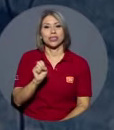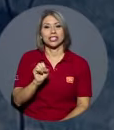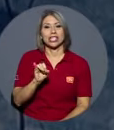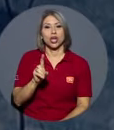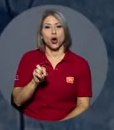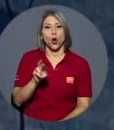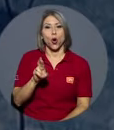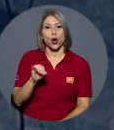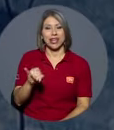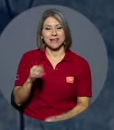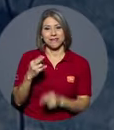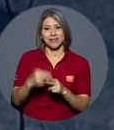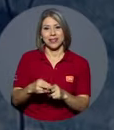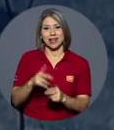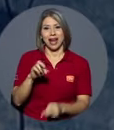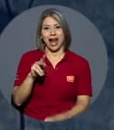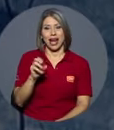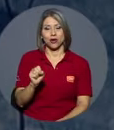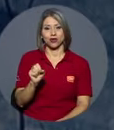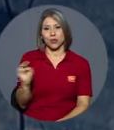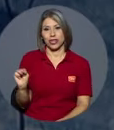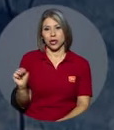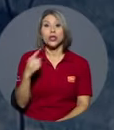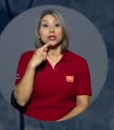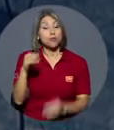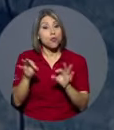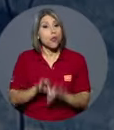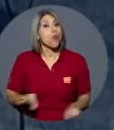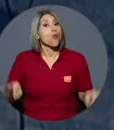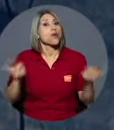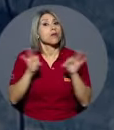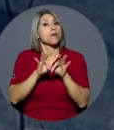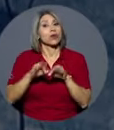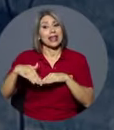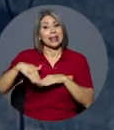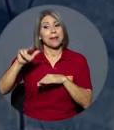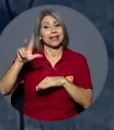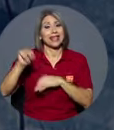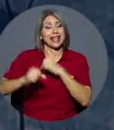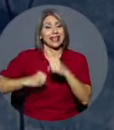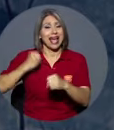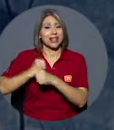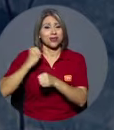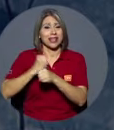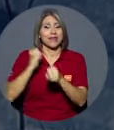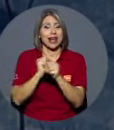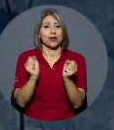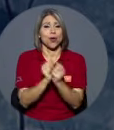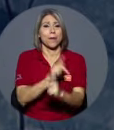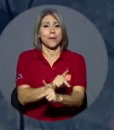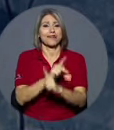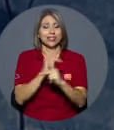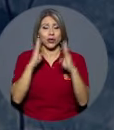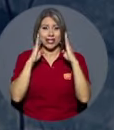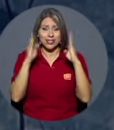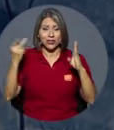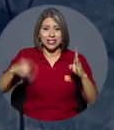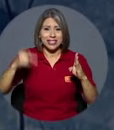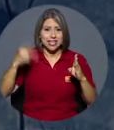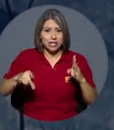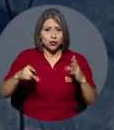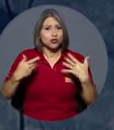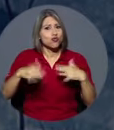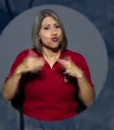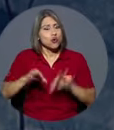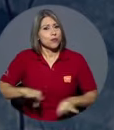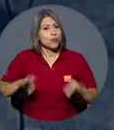Carlos Montero, considera que es muy importante la experiencia que el país ha acumulado en estos más de 30 años de trabajar en el tema de prevención y gestión de riesgos